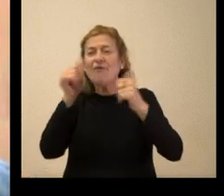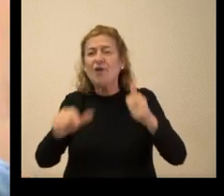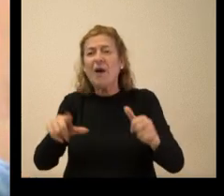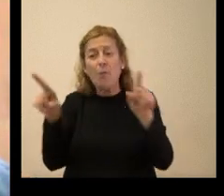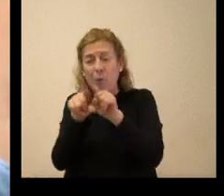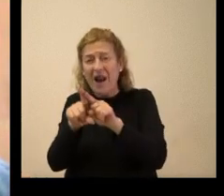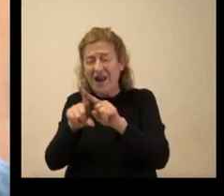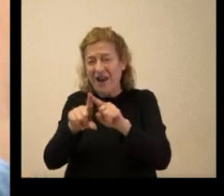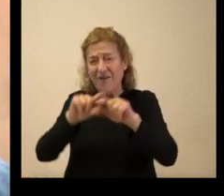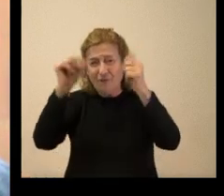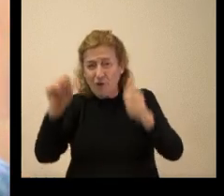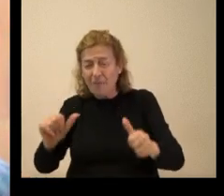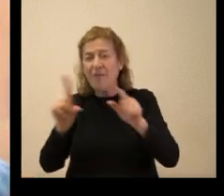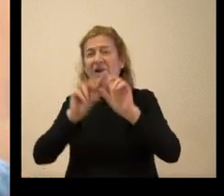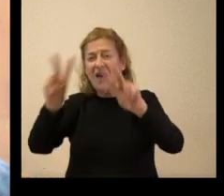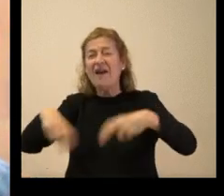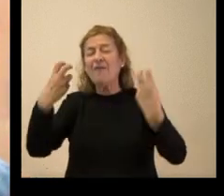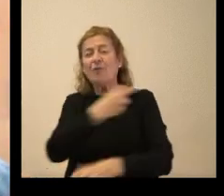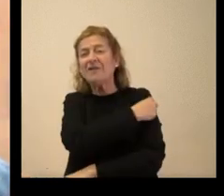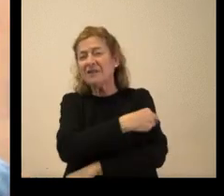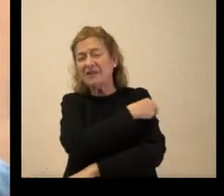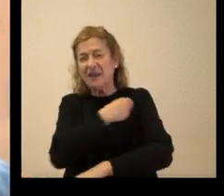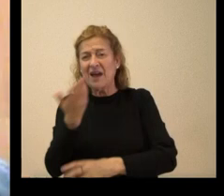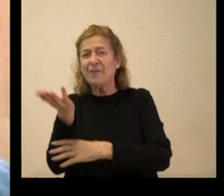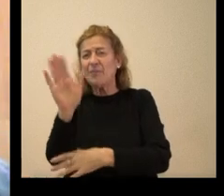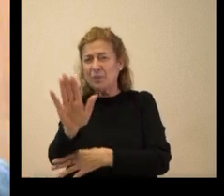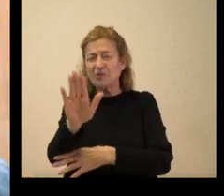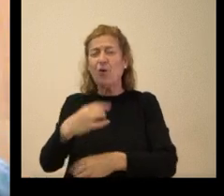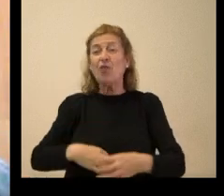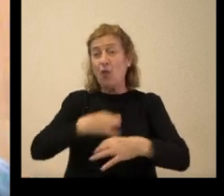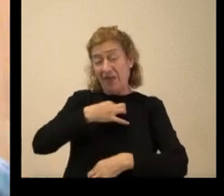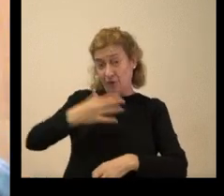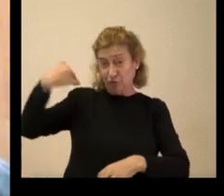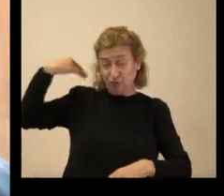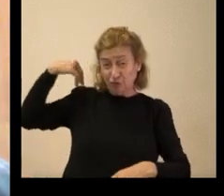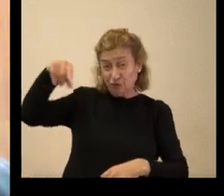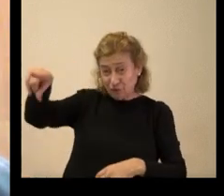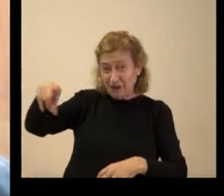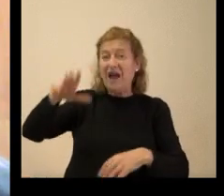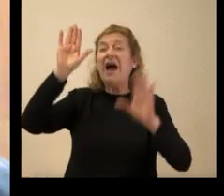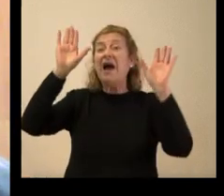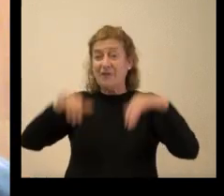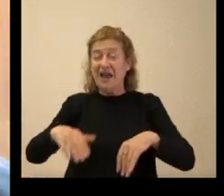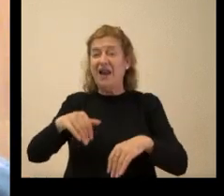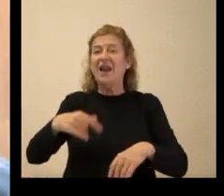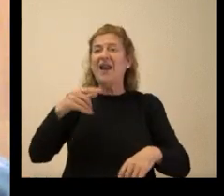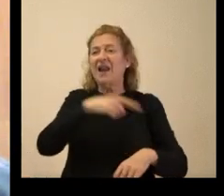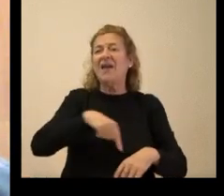términos como la reforma sanitaria que había propuesto ciudadanos en su momento y que acabó criticando